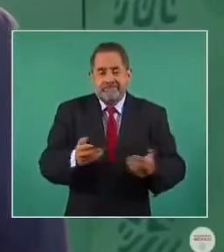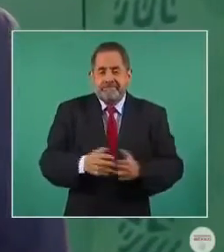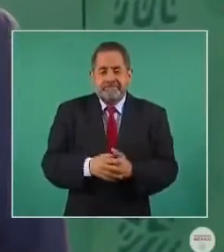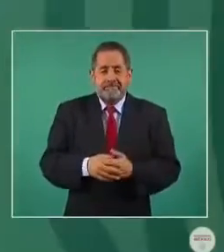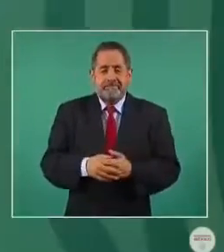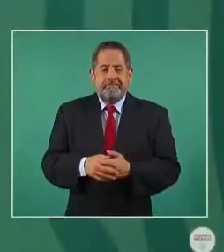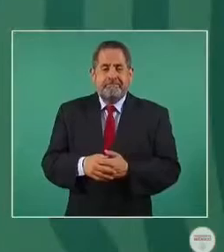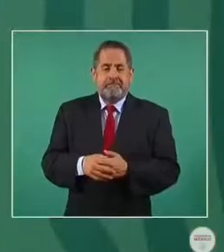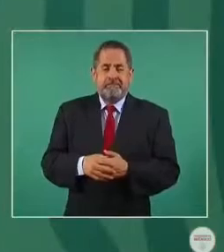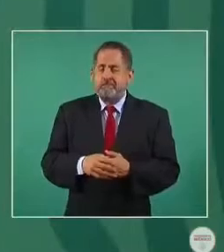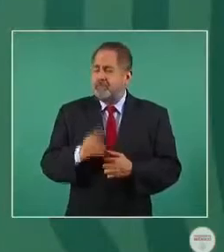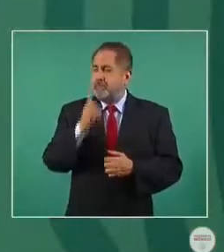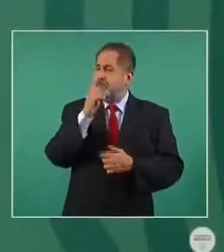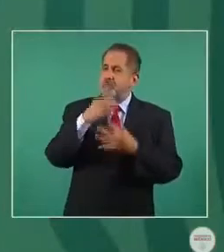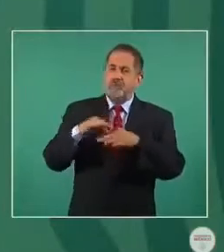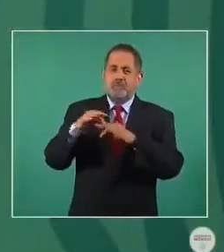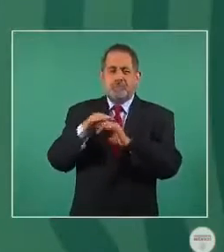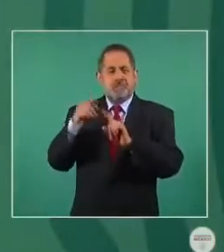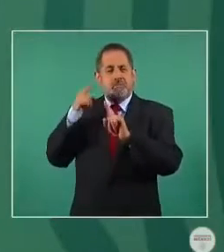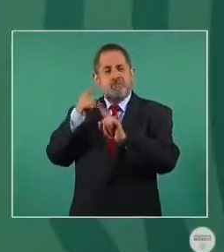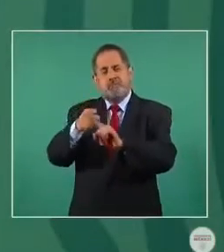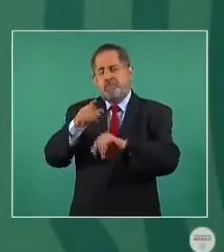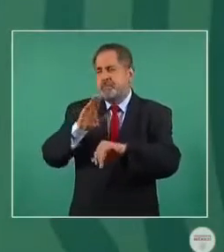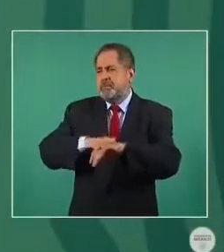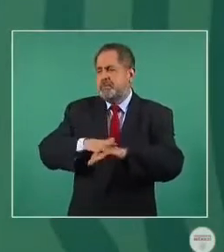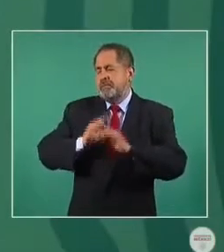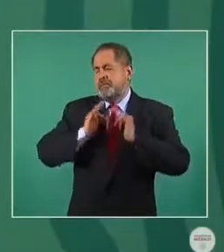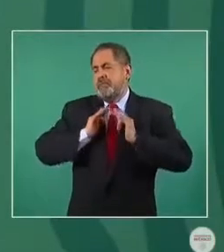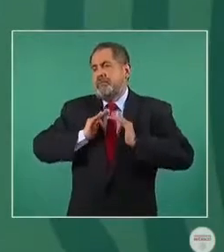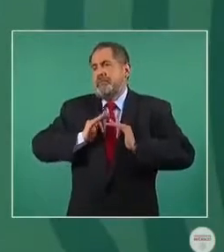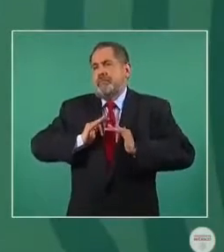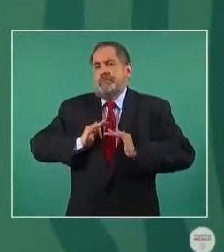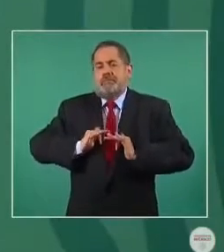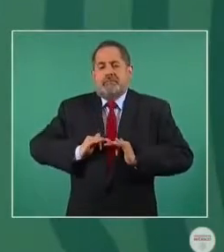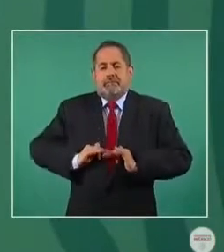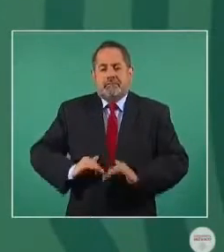No hay cosa más importante en la vida que la tranquilidad,